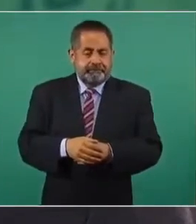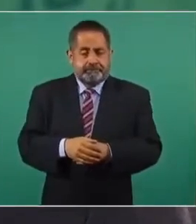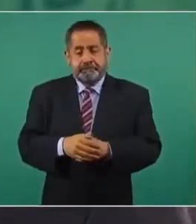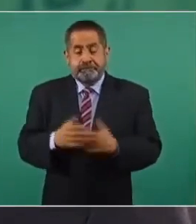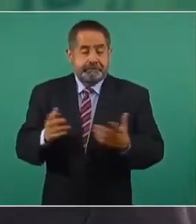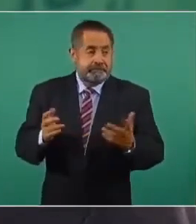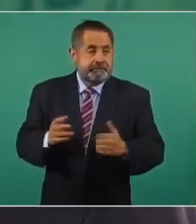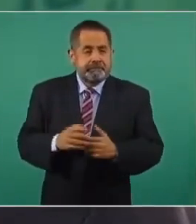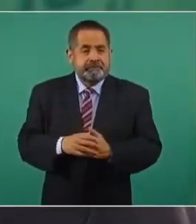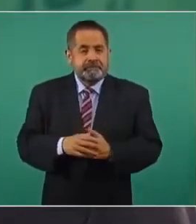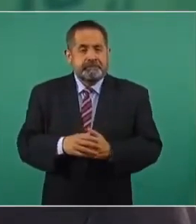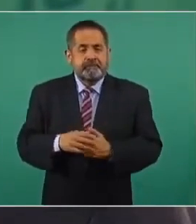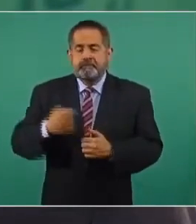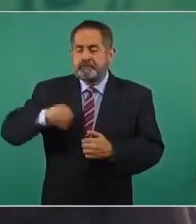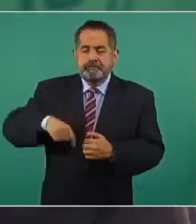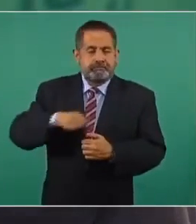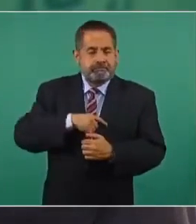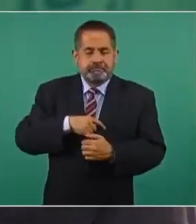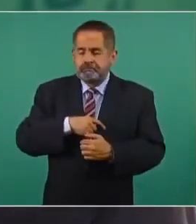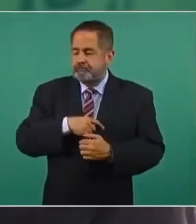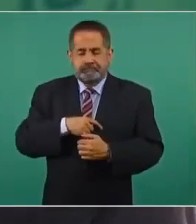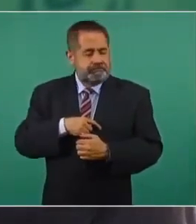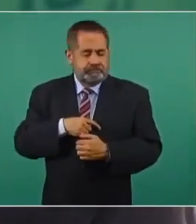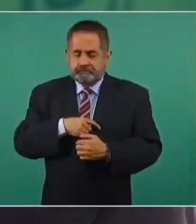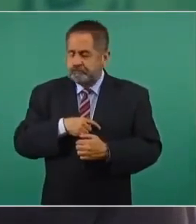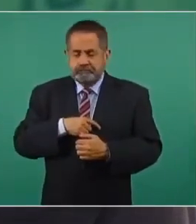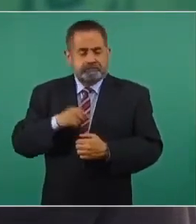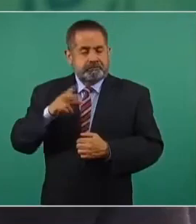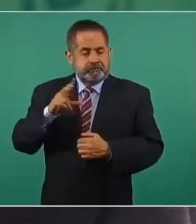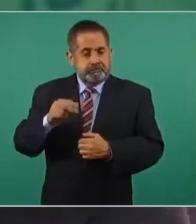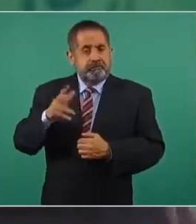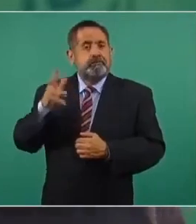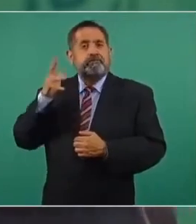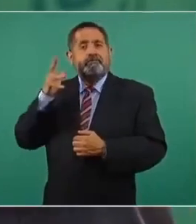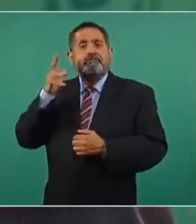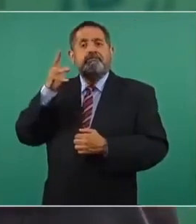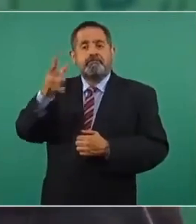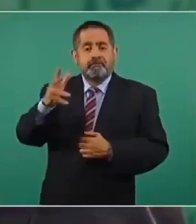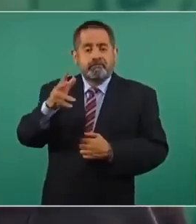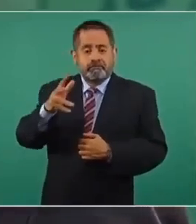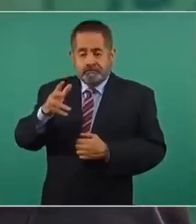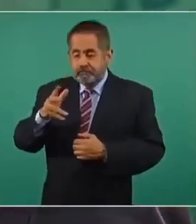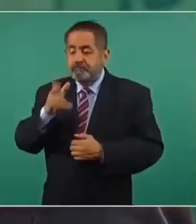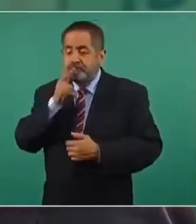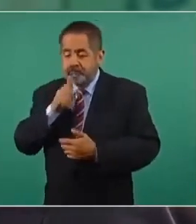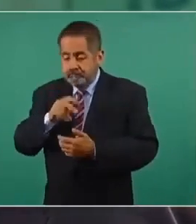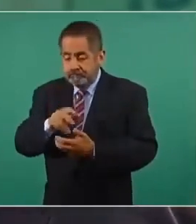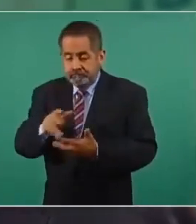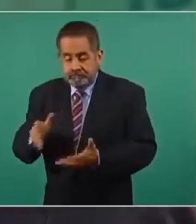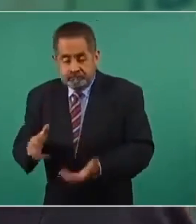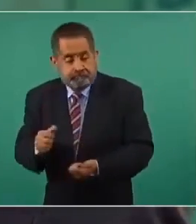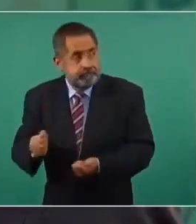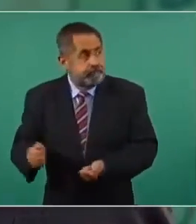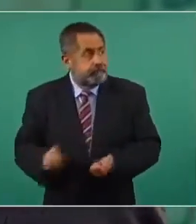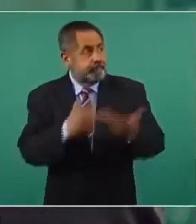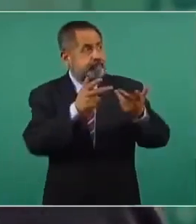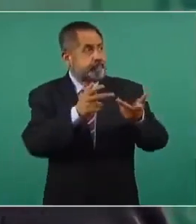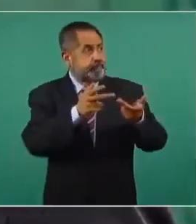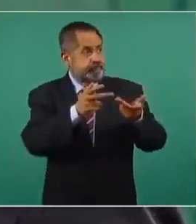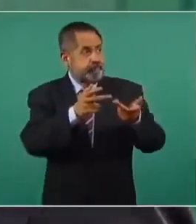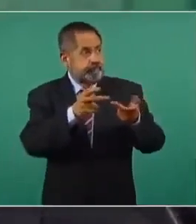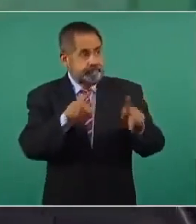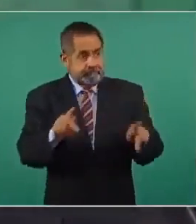Ya no vamos en el futuro a vender petróleo crudo y a